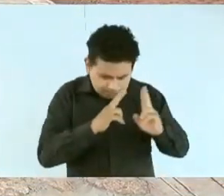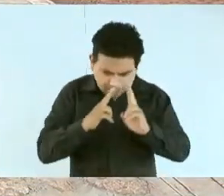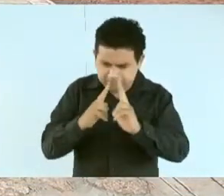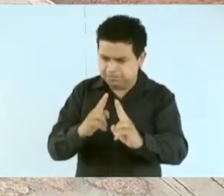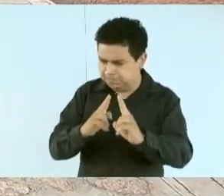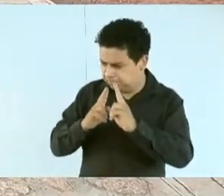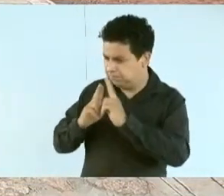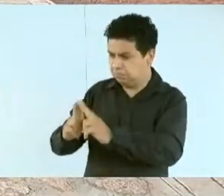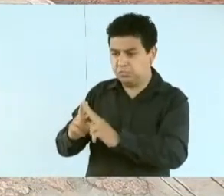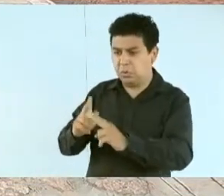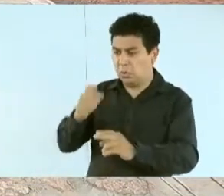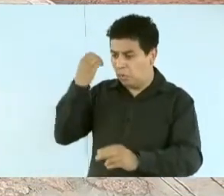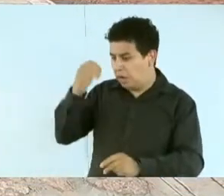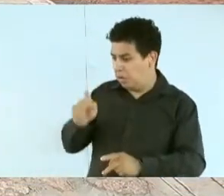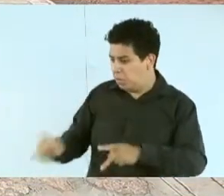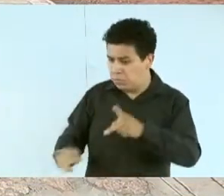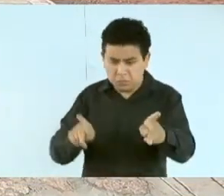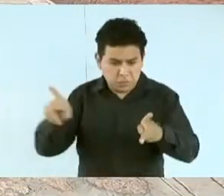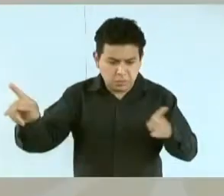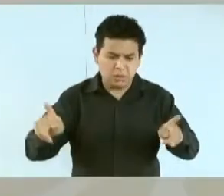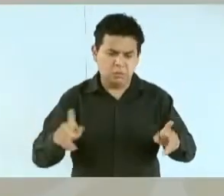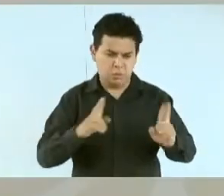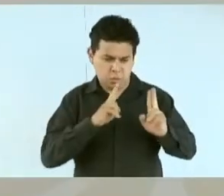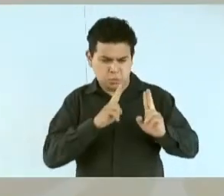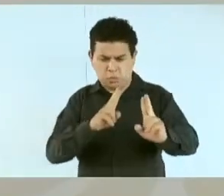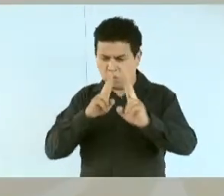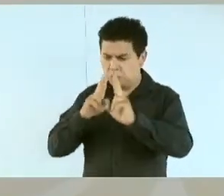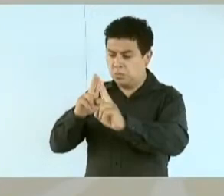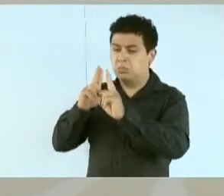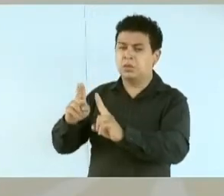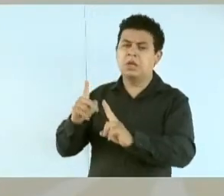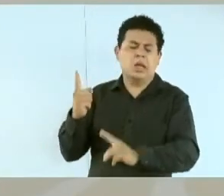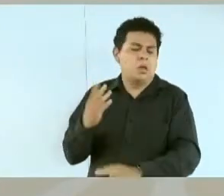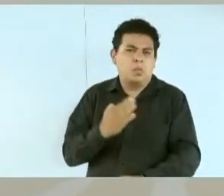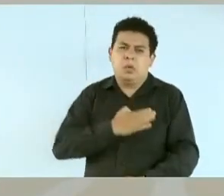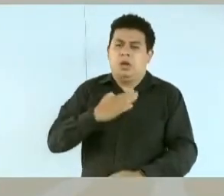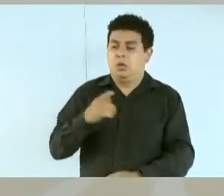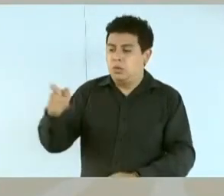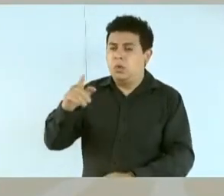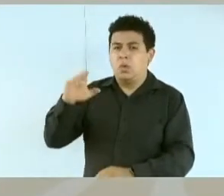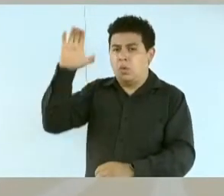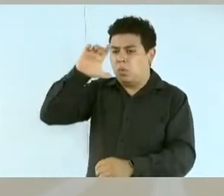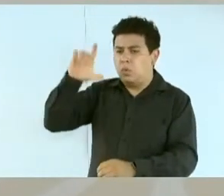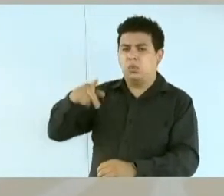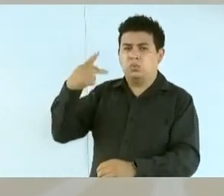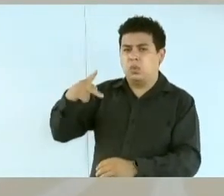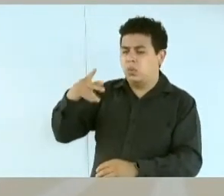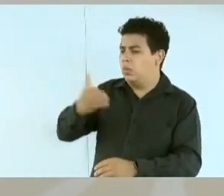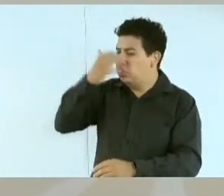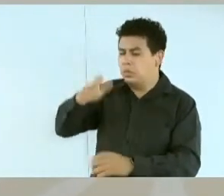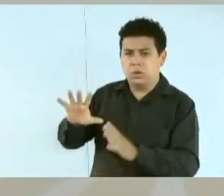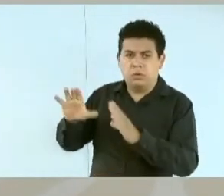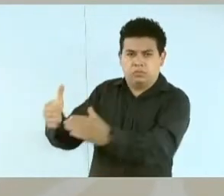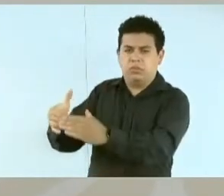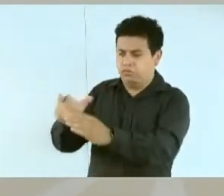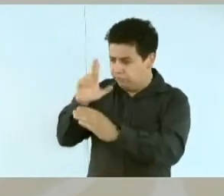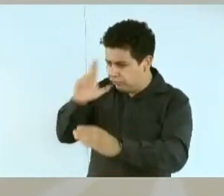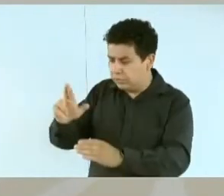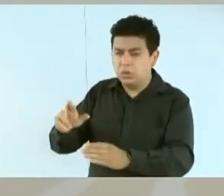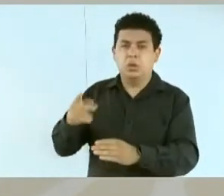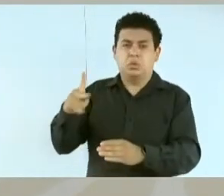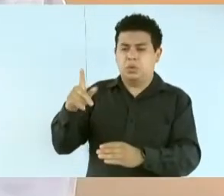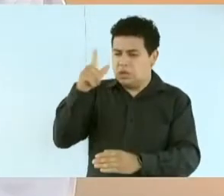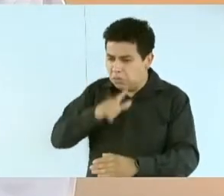Oaxaca. Qué bien que mantienen sus costumbres, sus tradiciones, sus